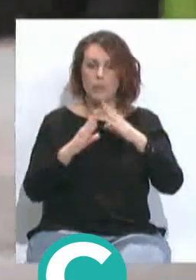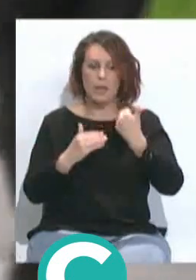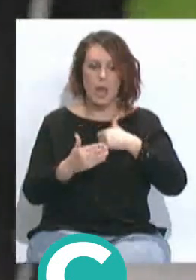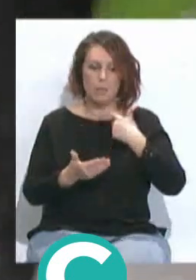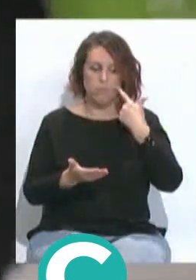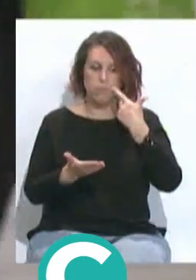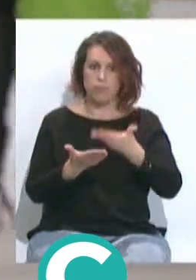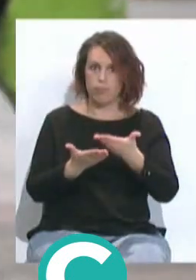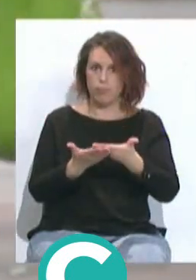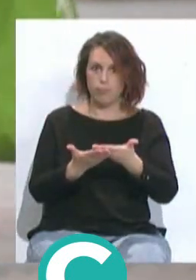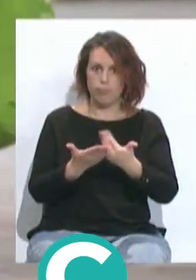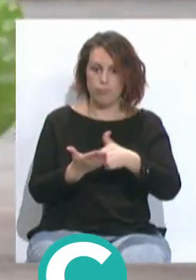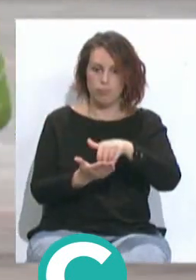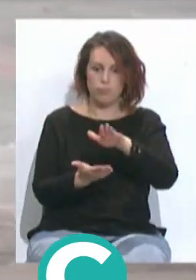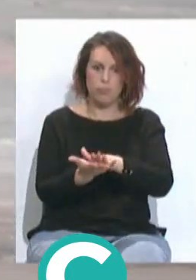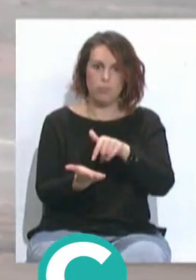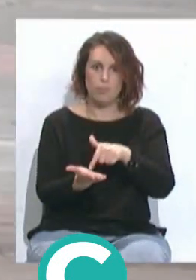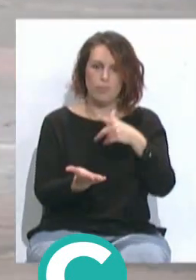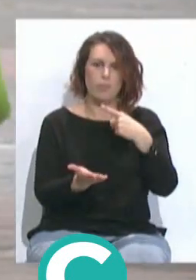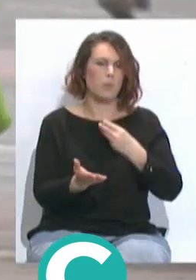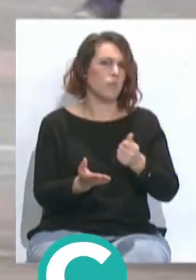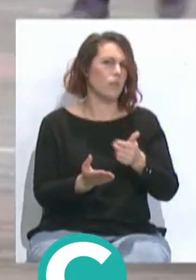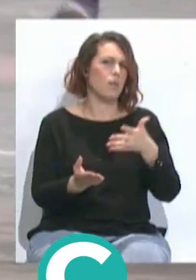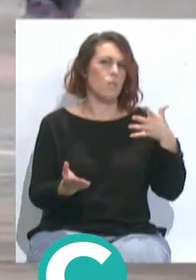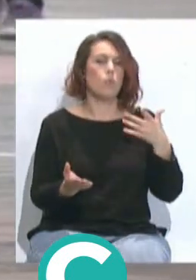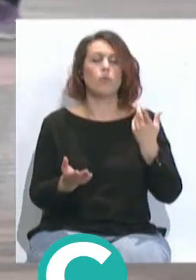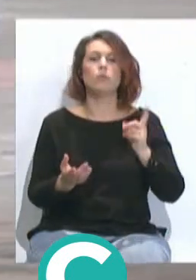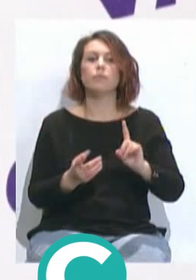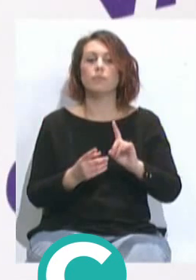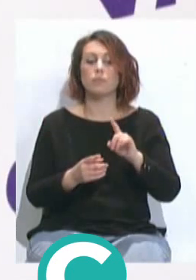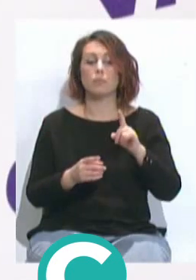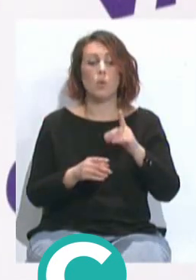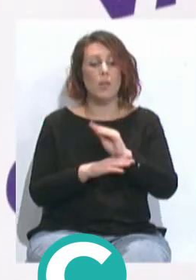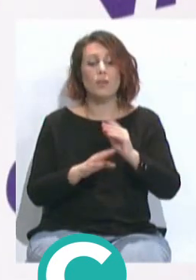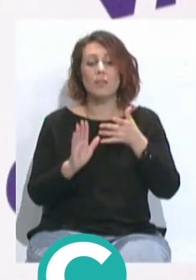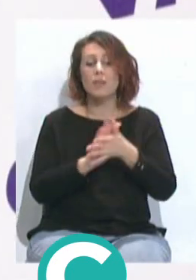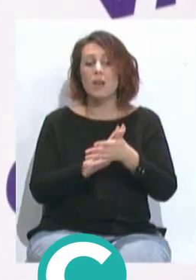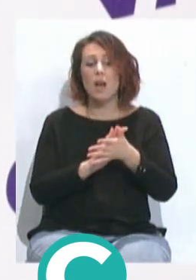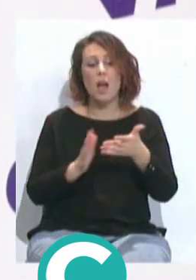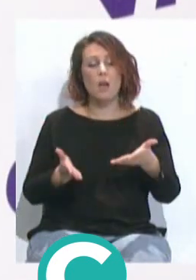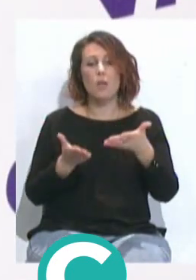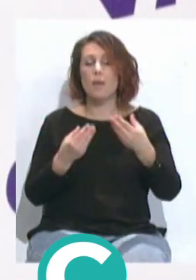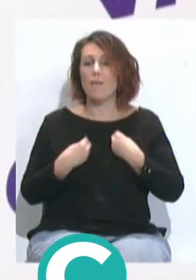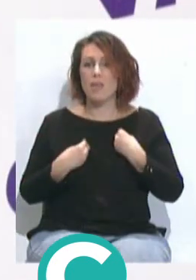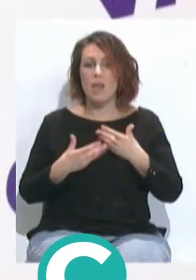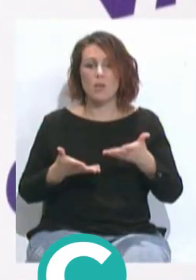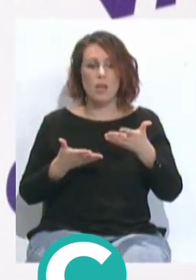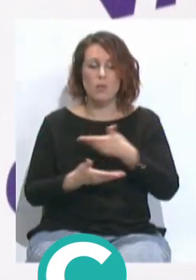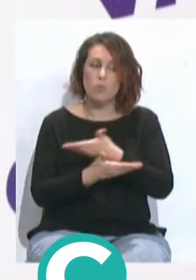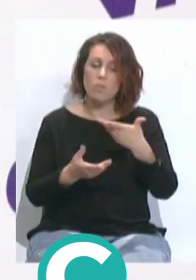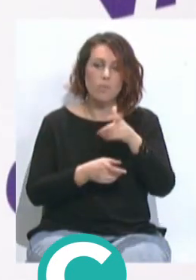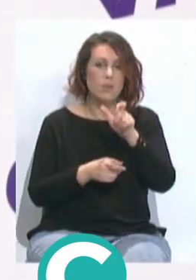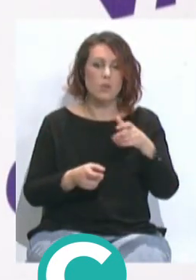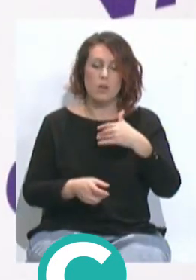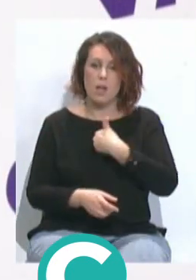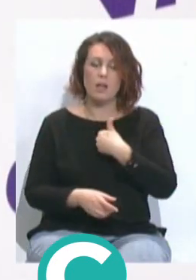poniendo encima de la mesa desde hace bastante tiempo. Los cuidados son algo que sostienen la vida, que nos sostienen a todos como personas, pero sostienen